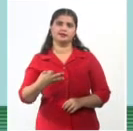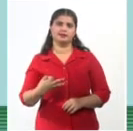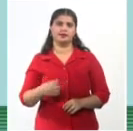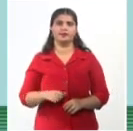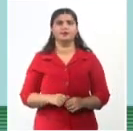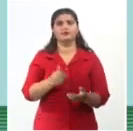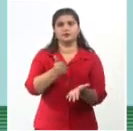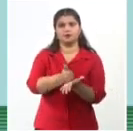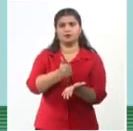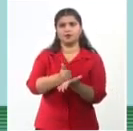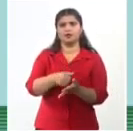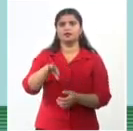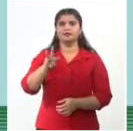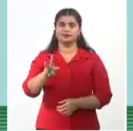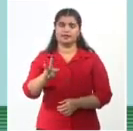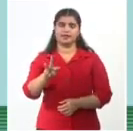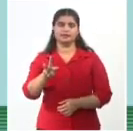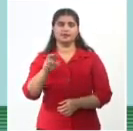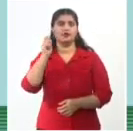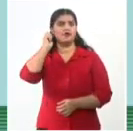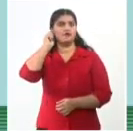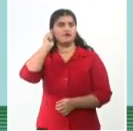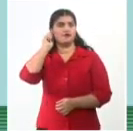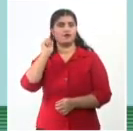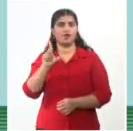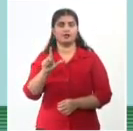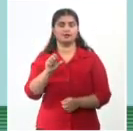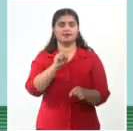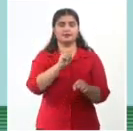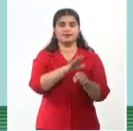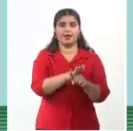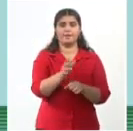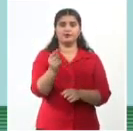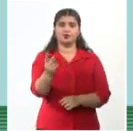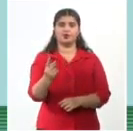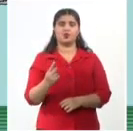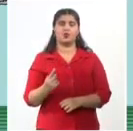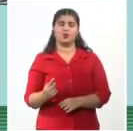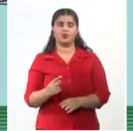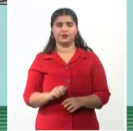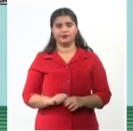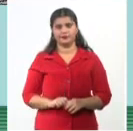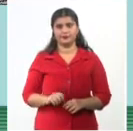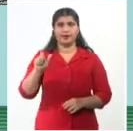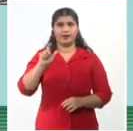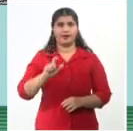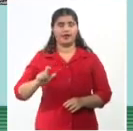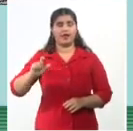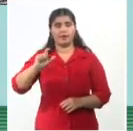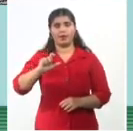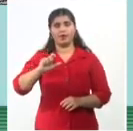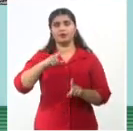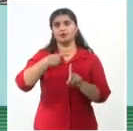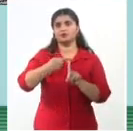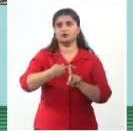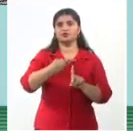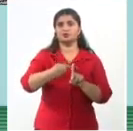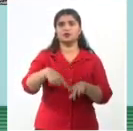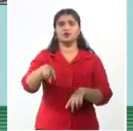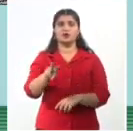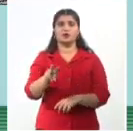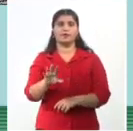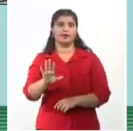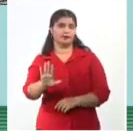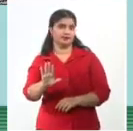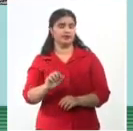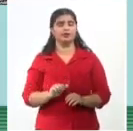en Florencia y Chambas 1 en cada uno. Camagüey con 25 casos, cifra más elevada